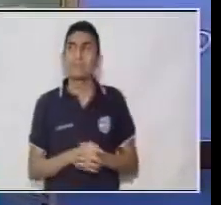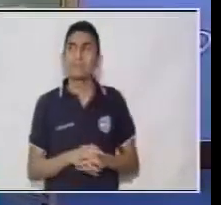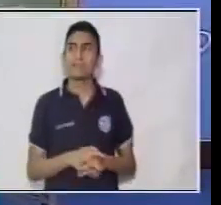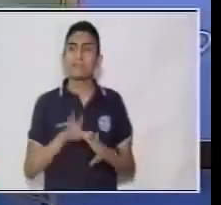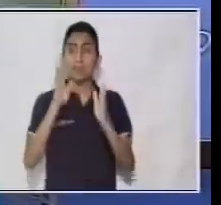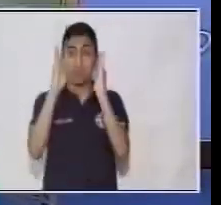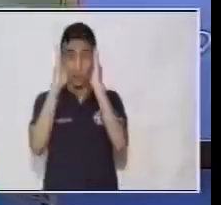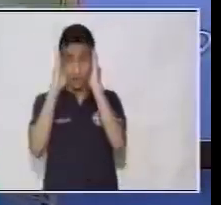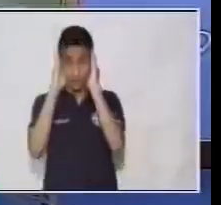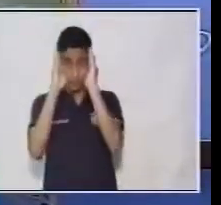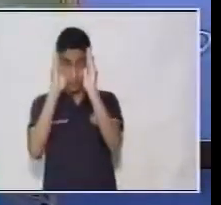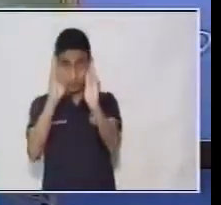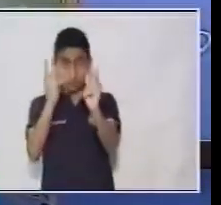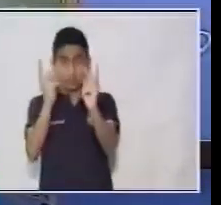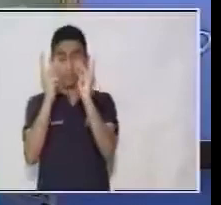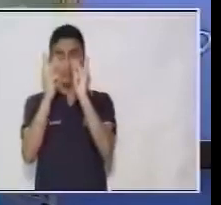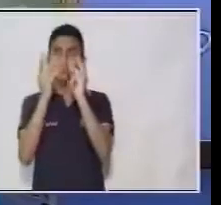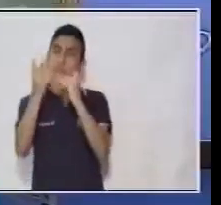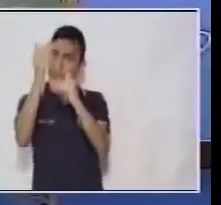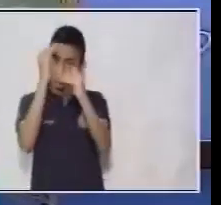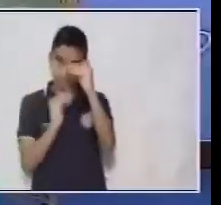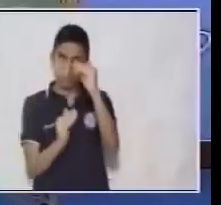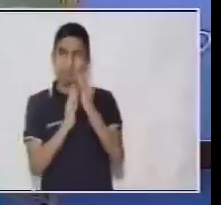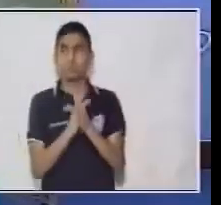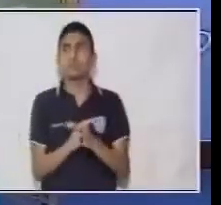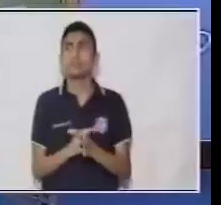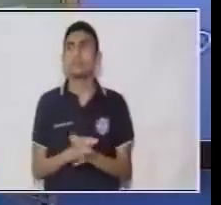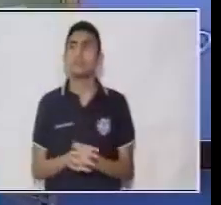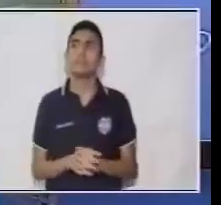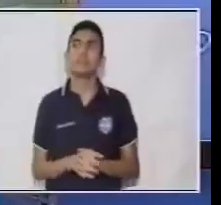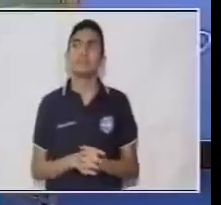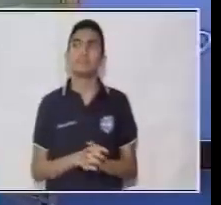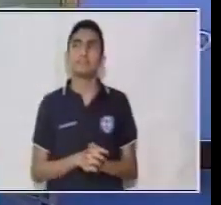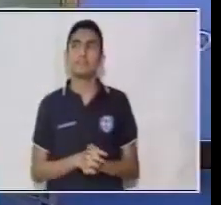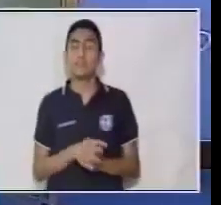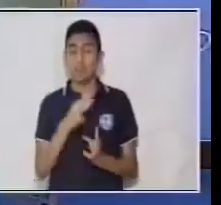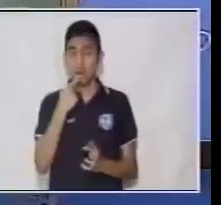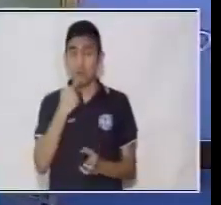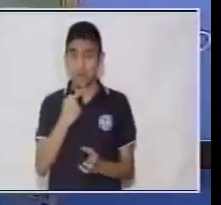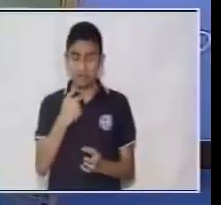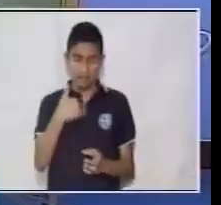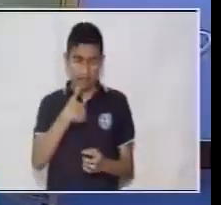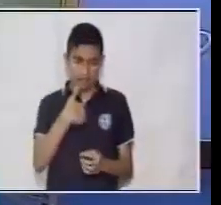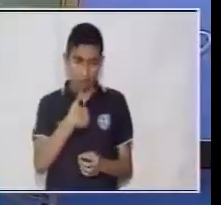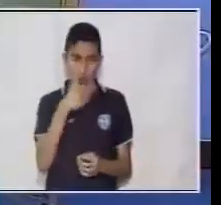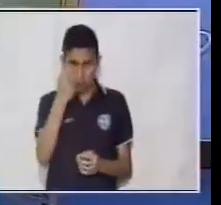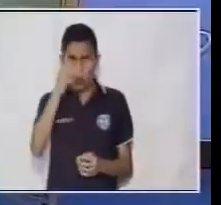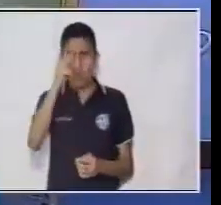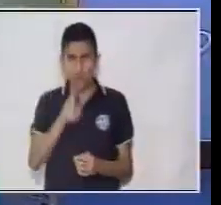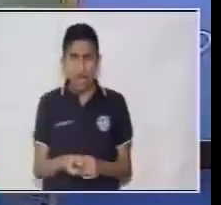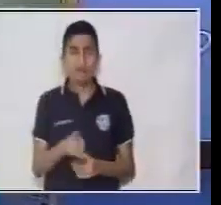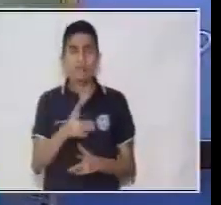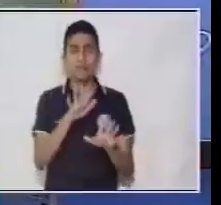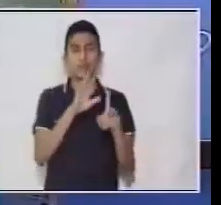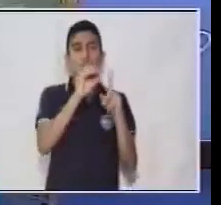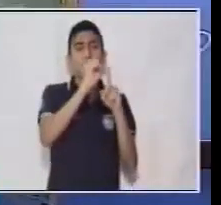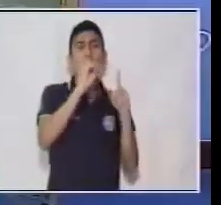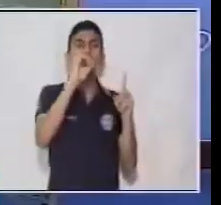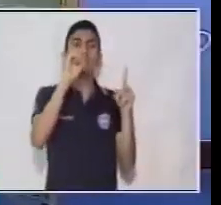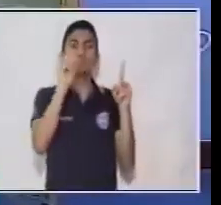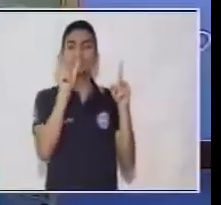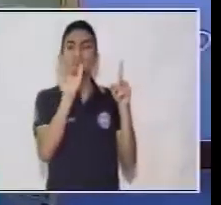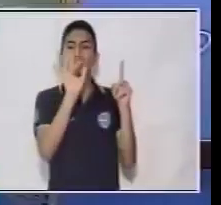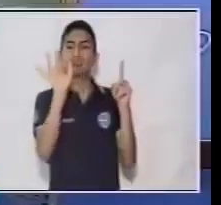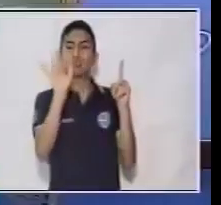presta atención para las siguientes oraciones. Tenemos que completarlas de una